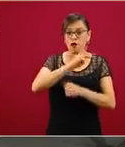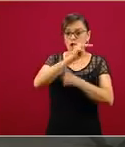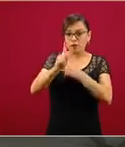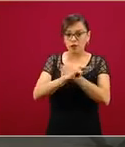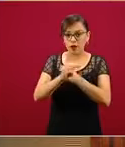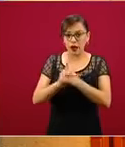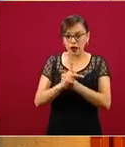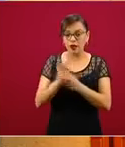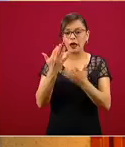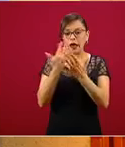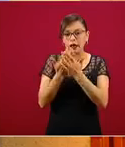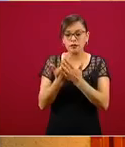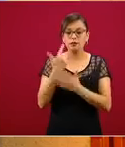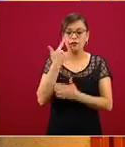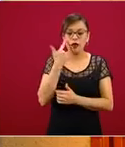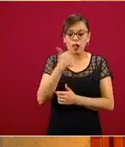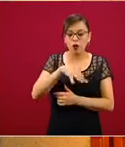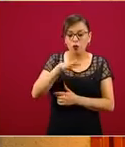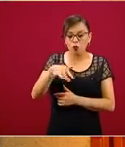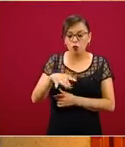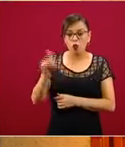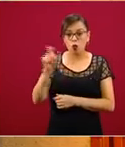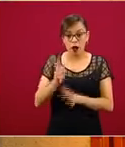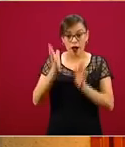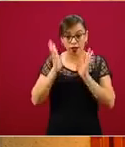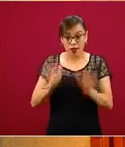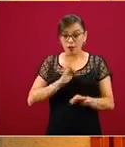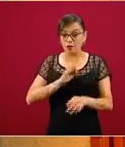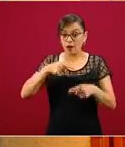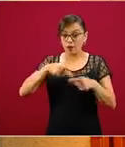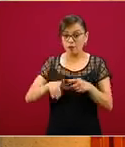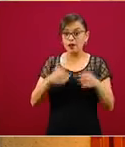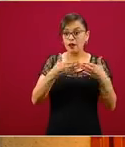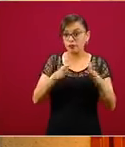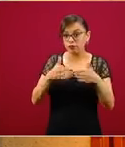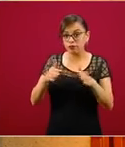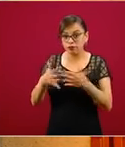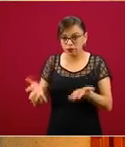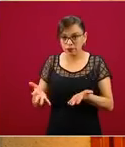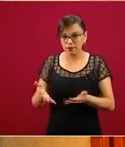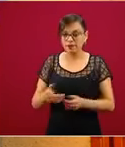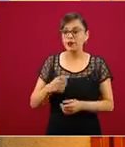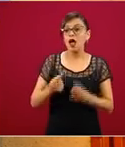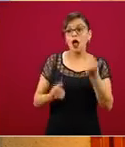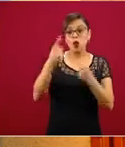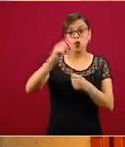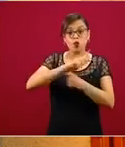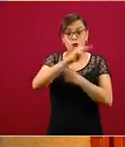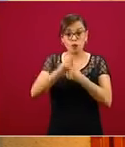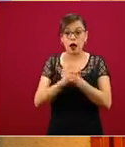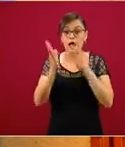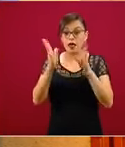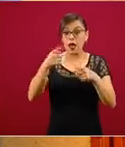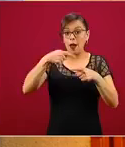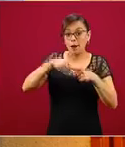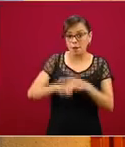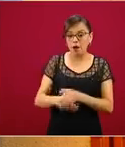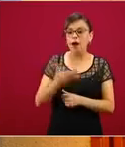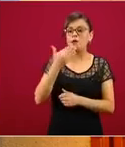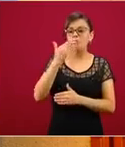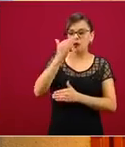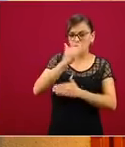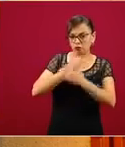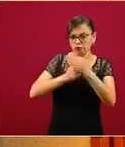cuál es el momento óptimo. Algunos países ya lo empezaron y algunos tuvieron éxito y siguen por la vía en que